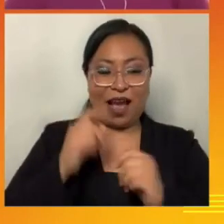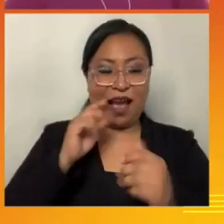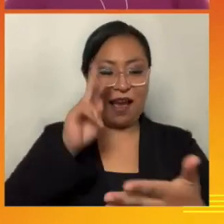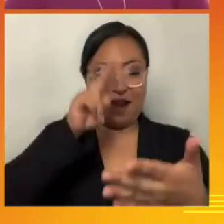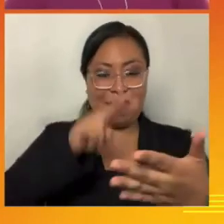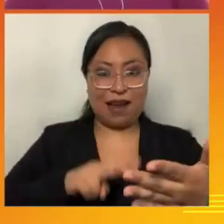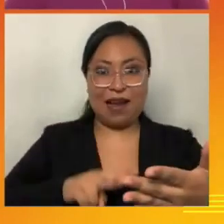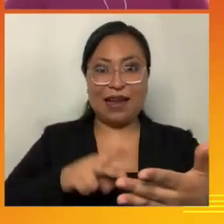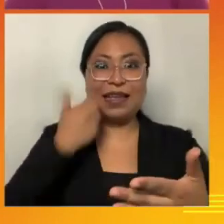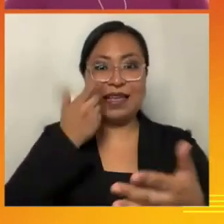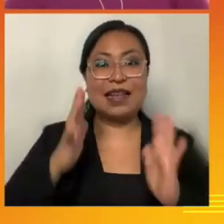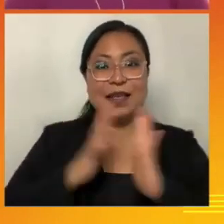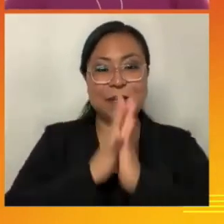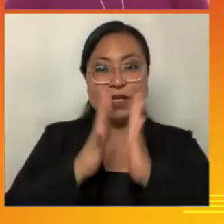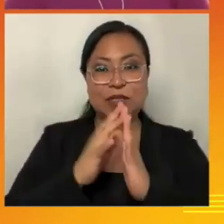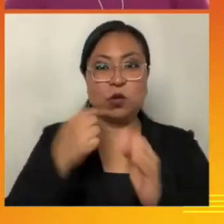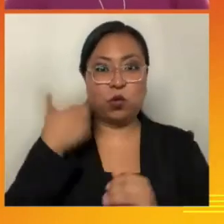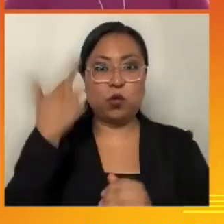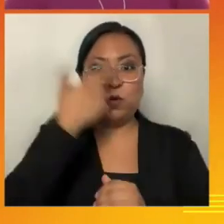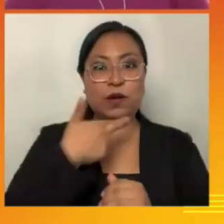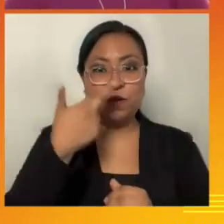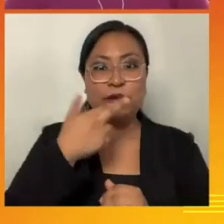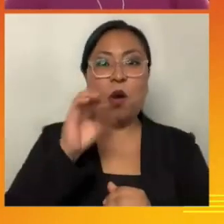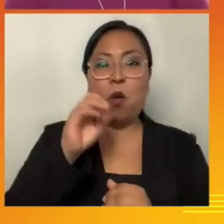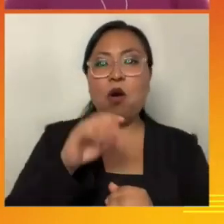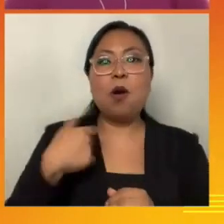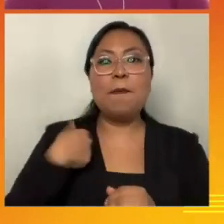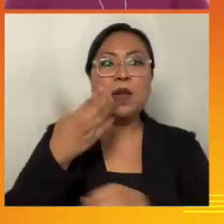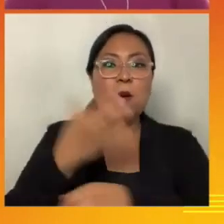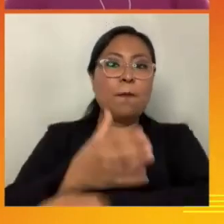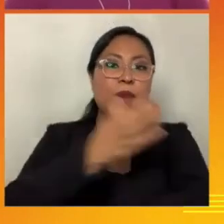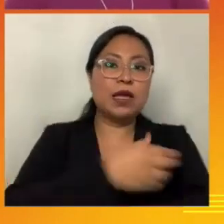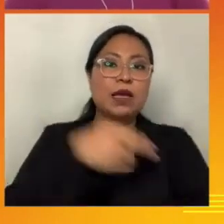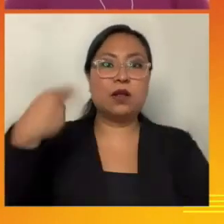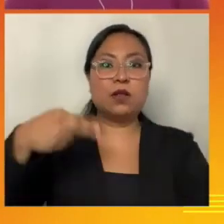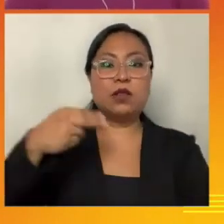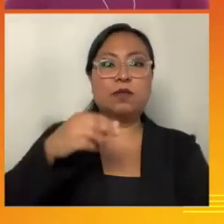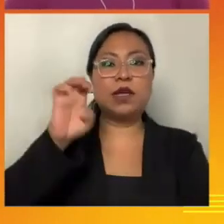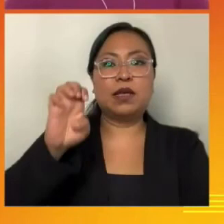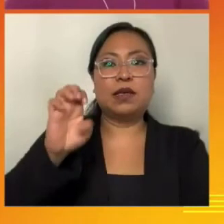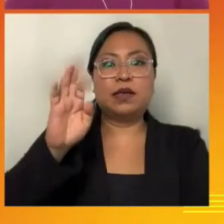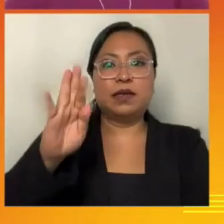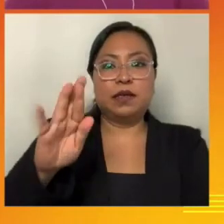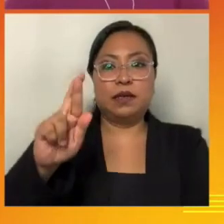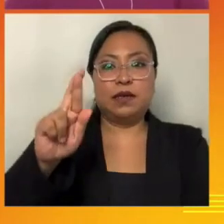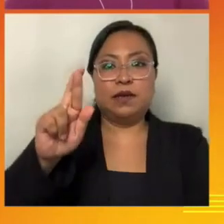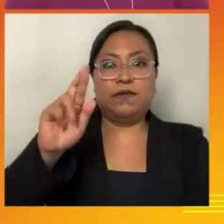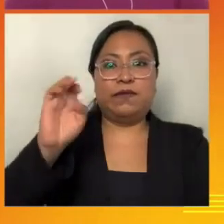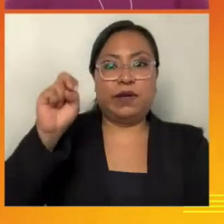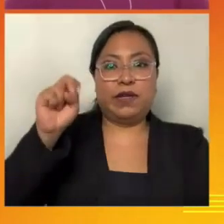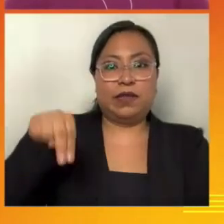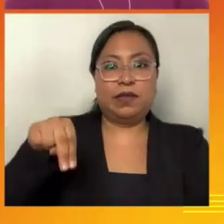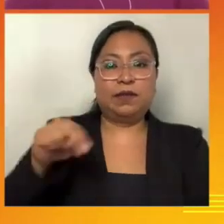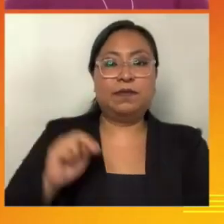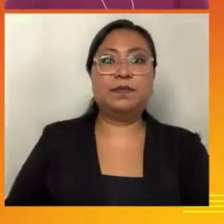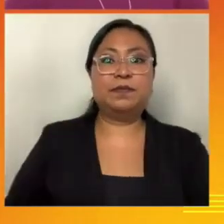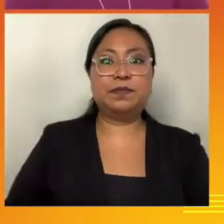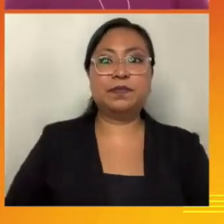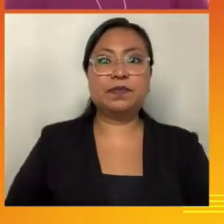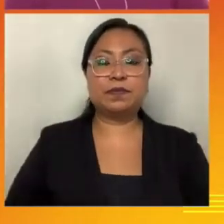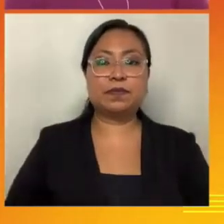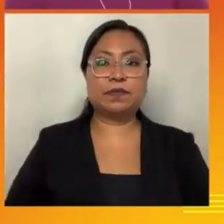en el programa conmigo gestionando y atendiendo todas las solicitudes. Y bueno, lo que tendrían que hacer